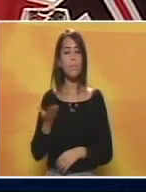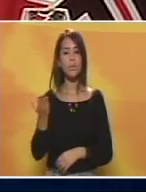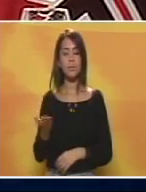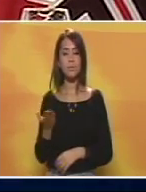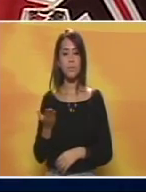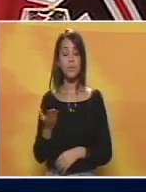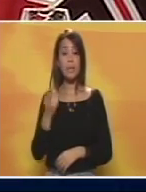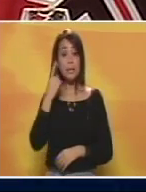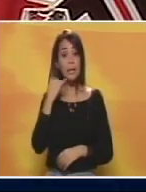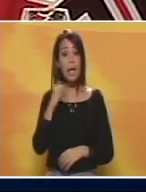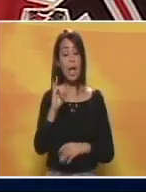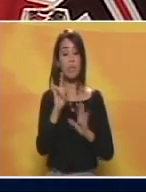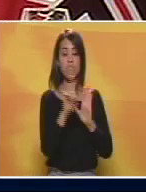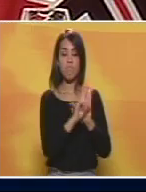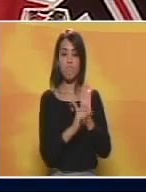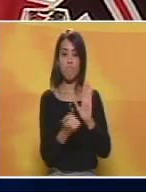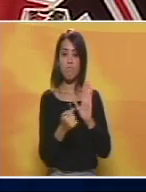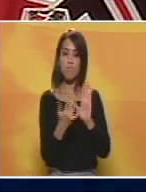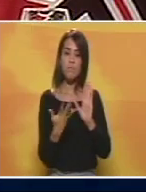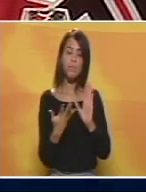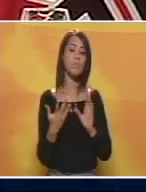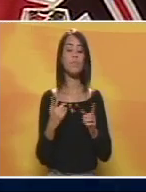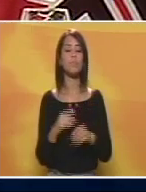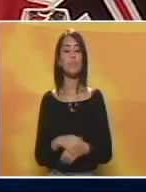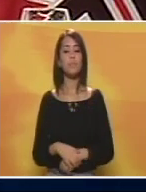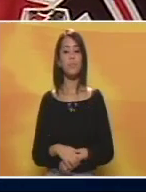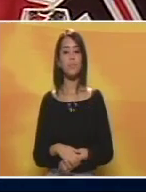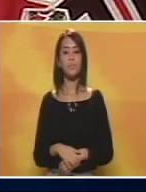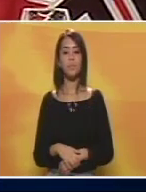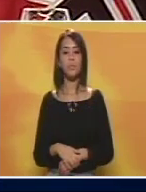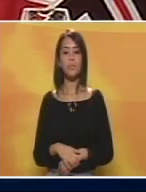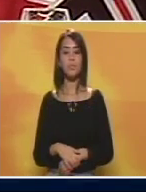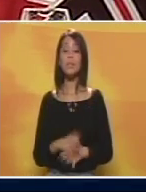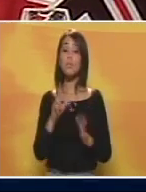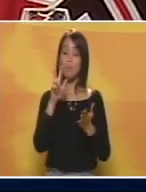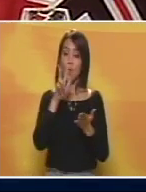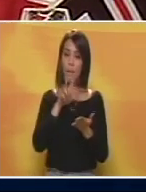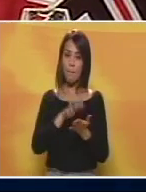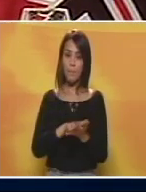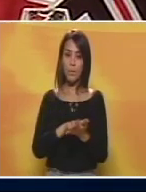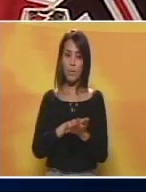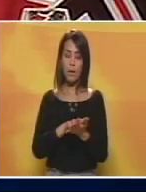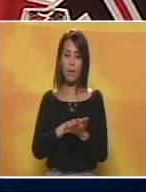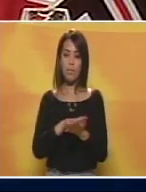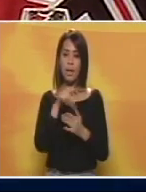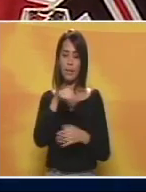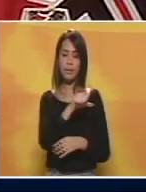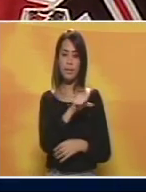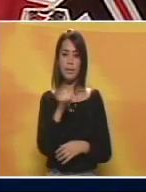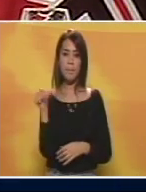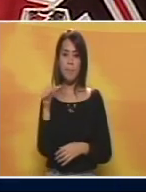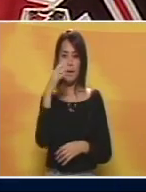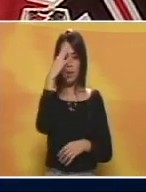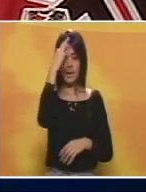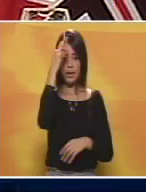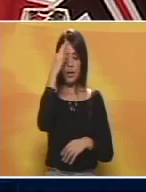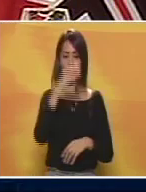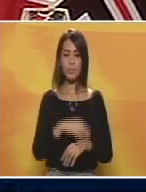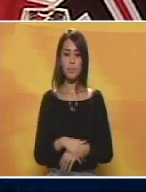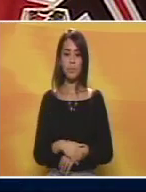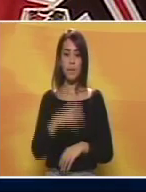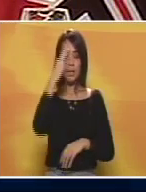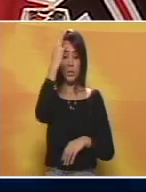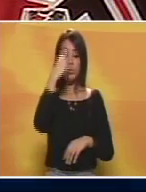principales que tenemos en relación con las normas que fueron aprobadas en esta semana en el directorio